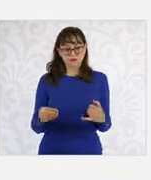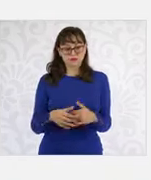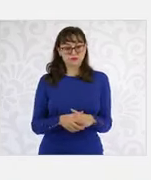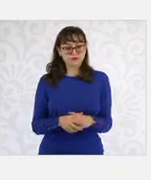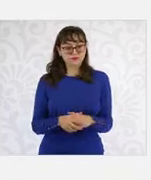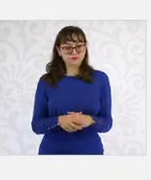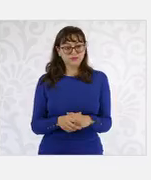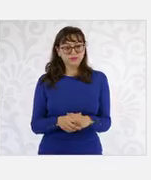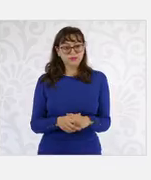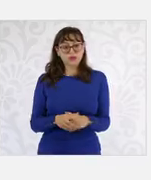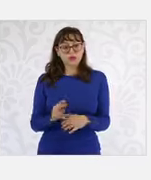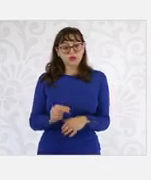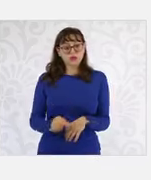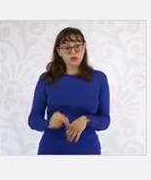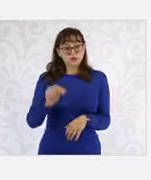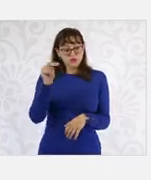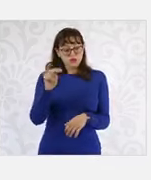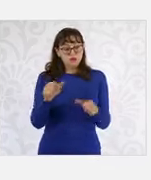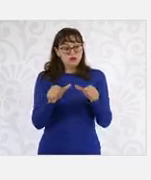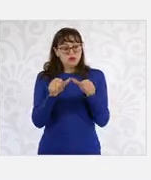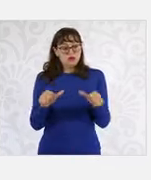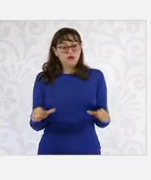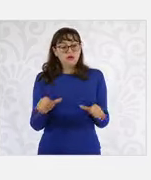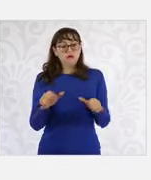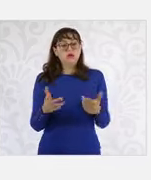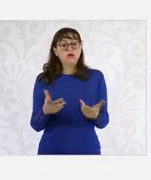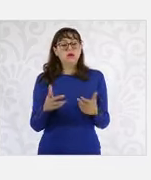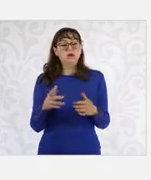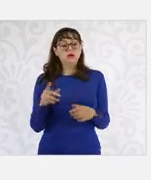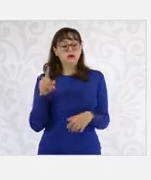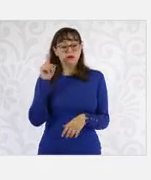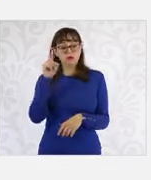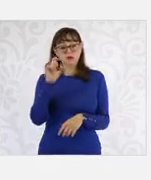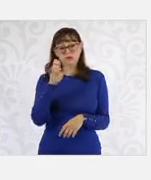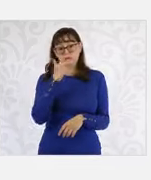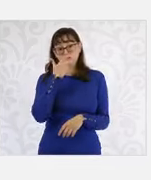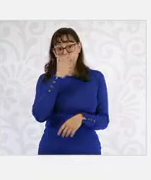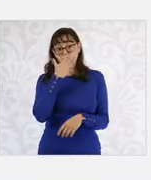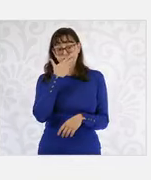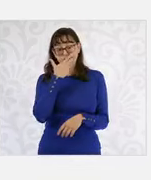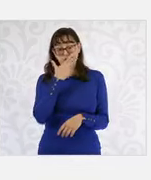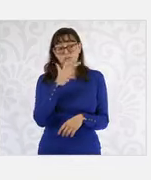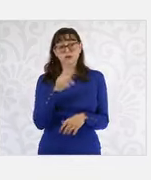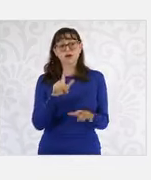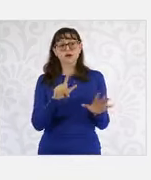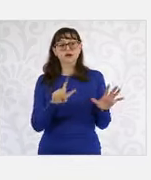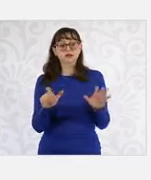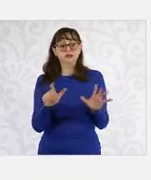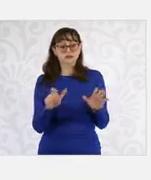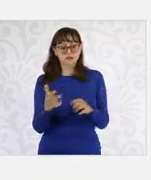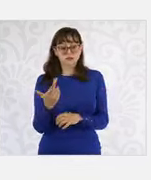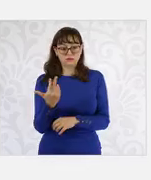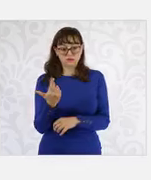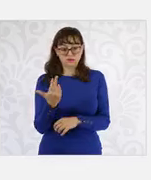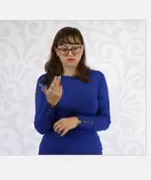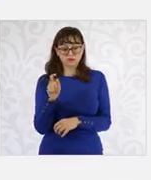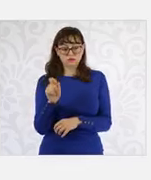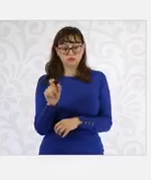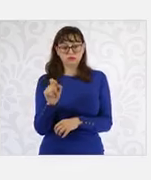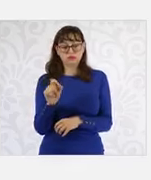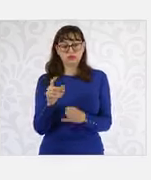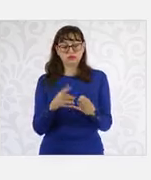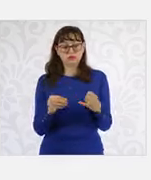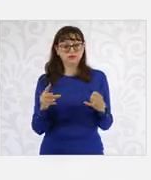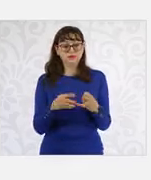centavos. Zona Norte, Bodega Aurrera, sucursal Aeropuerto, en la ciudad de Chihuahua, 725 pesos con